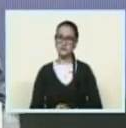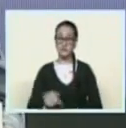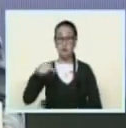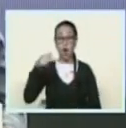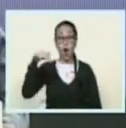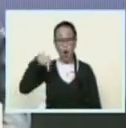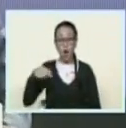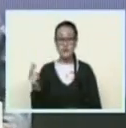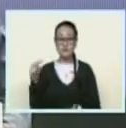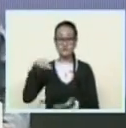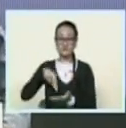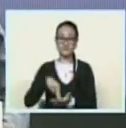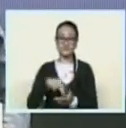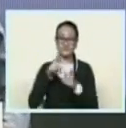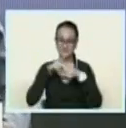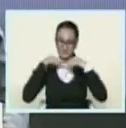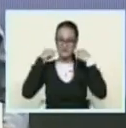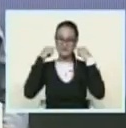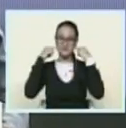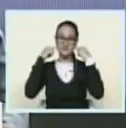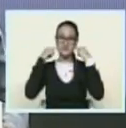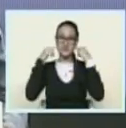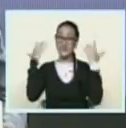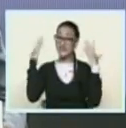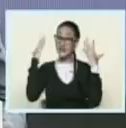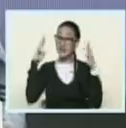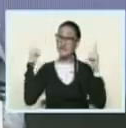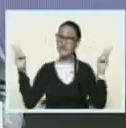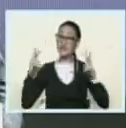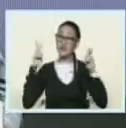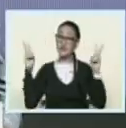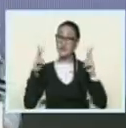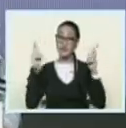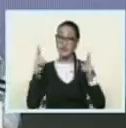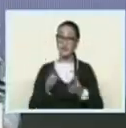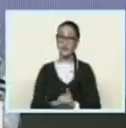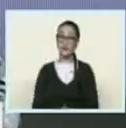hoy estar aquí con esta sonrisa celebrando la victoria.